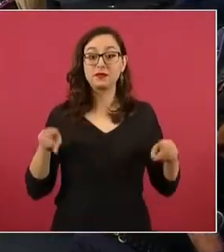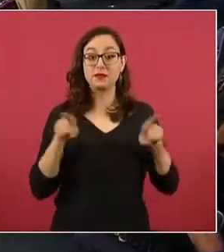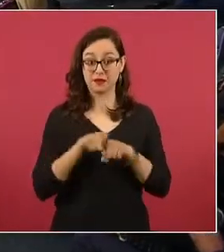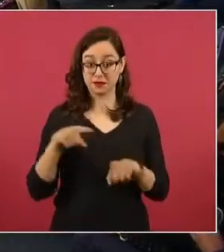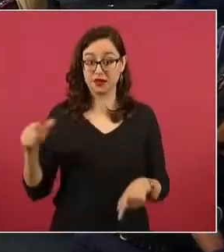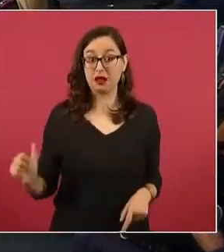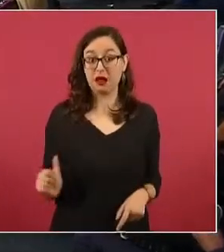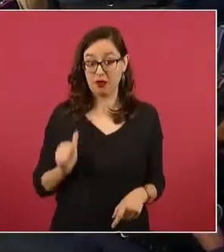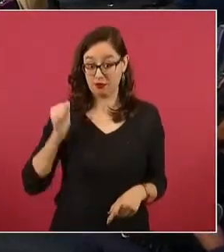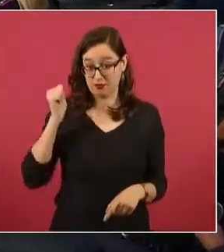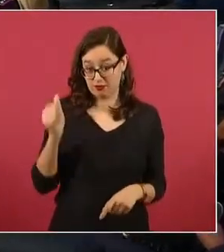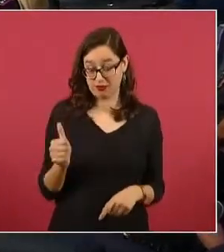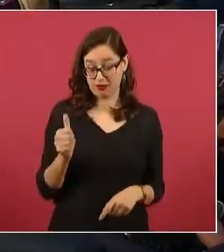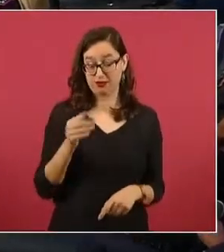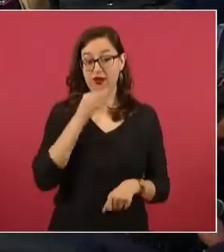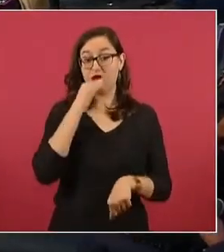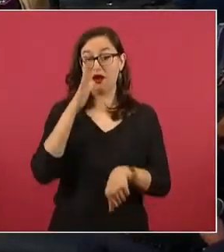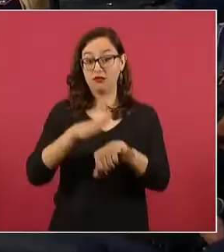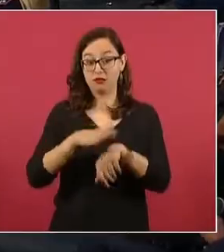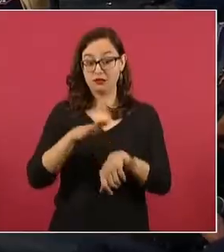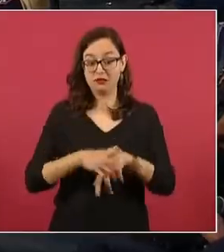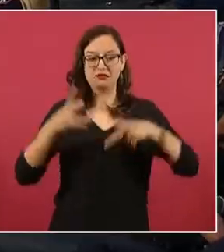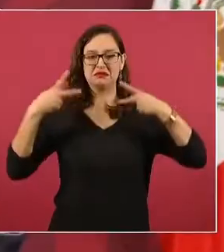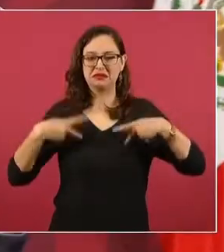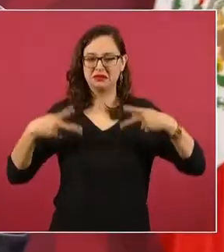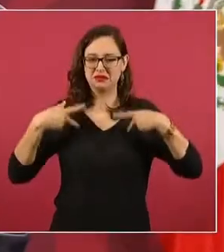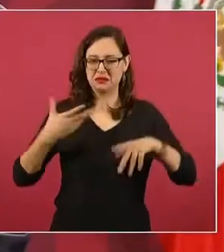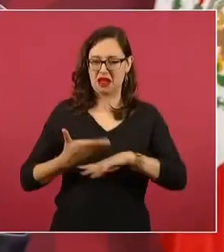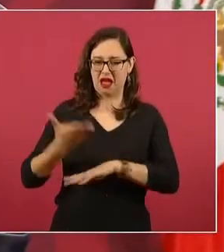todos los apoyos a los damnificados